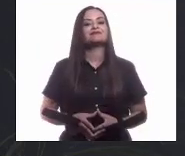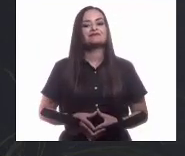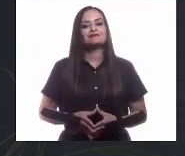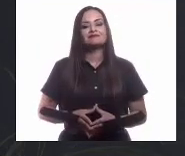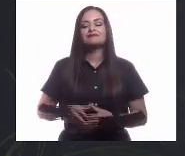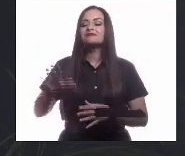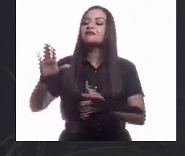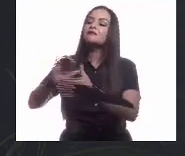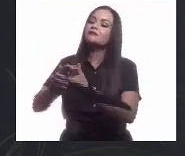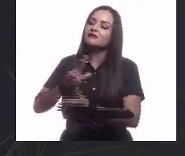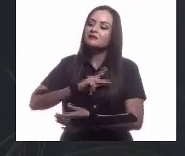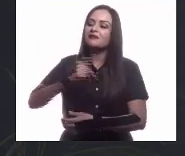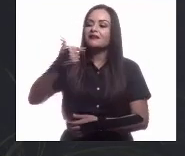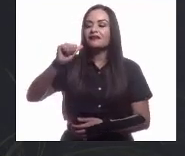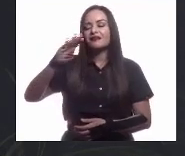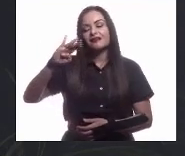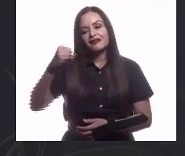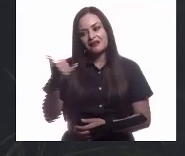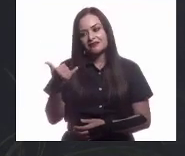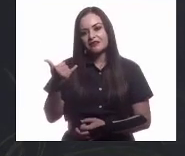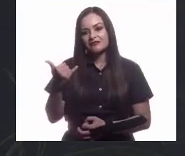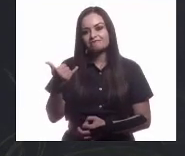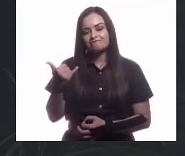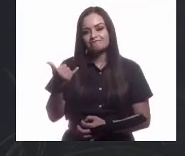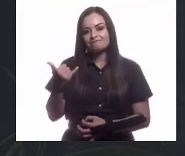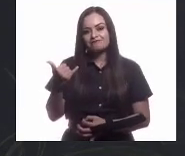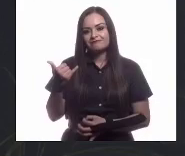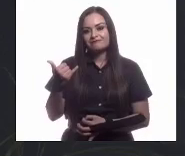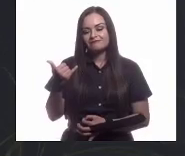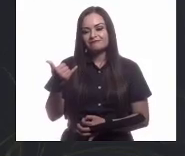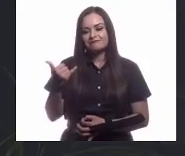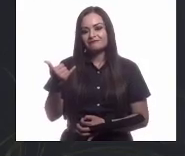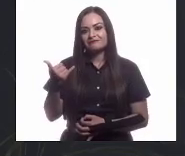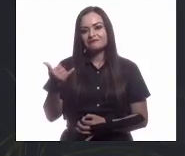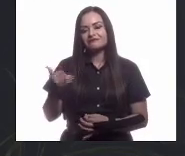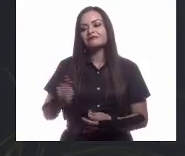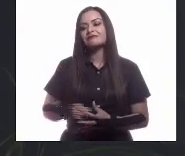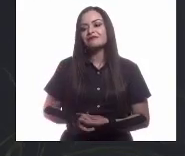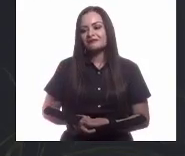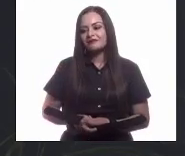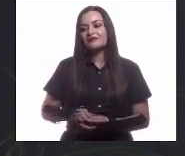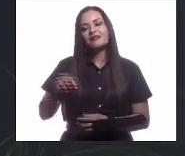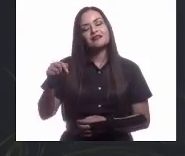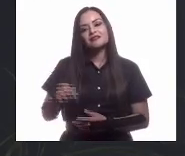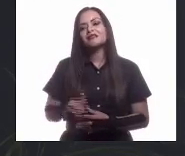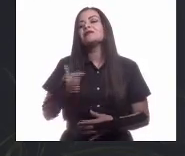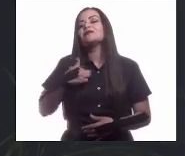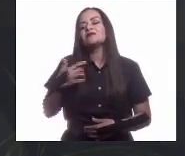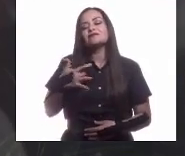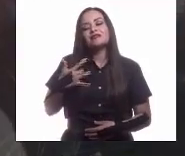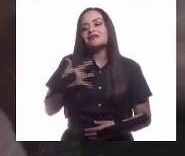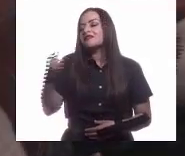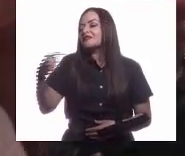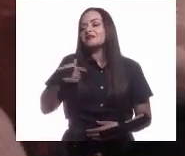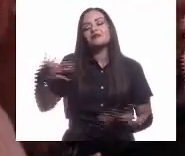Gaby, la vida no sería lo que es si no hubiera tenido la fortuna de encontrarte.